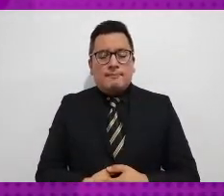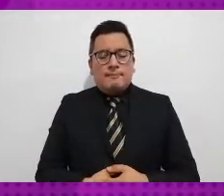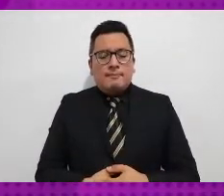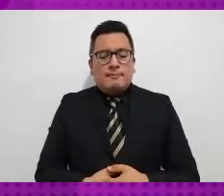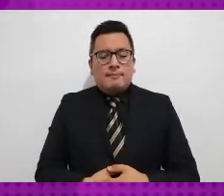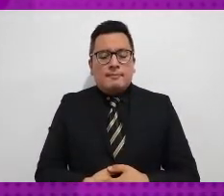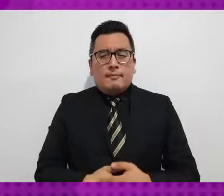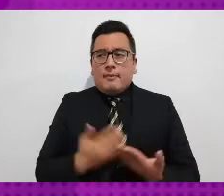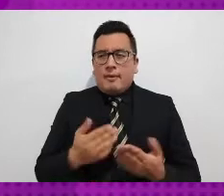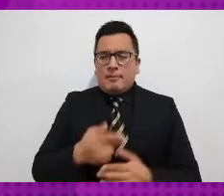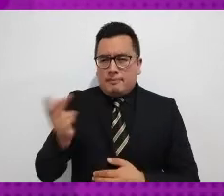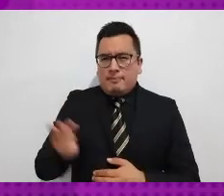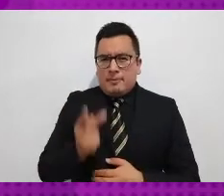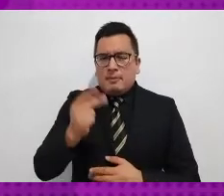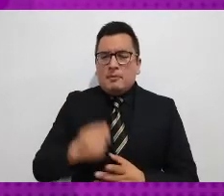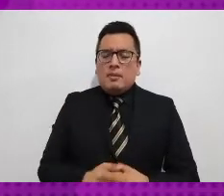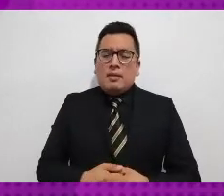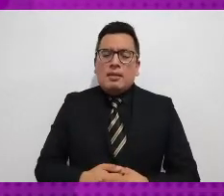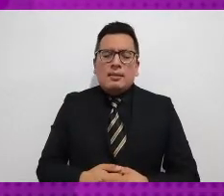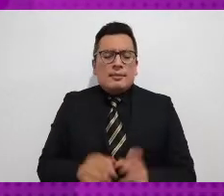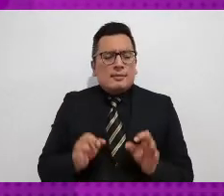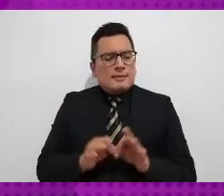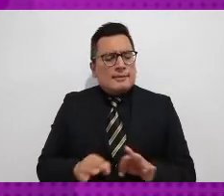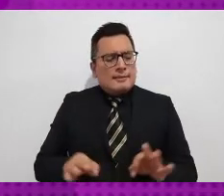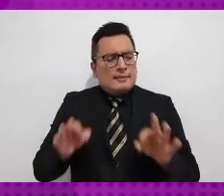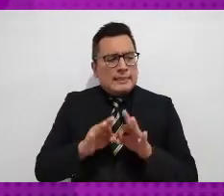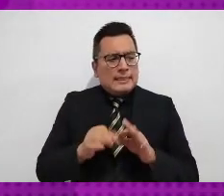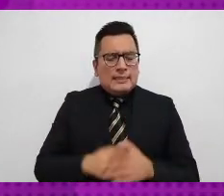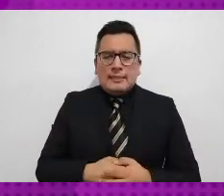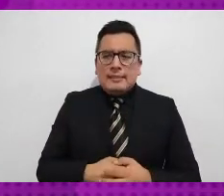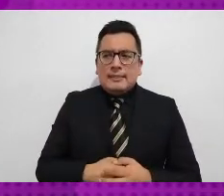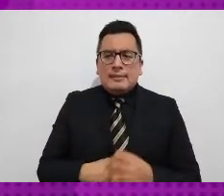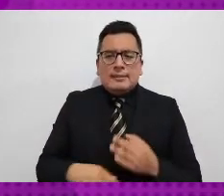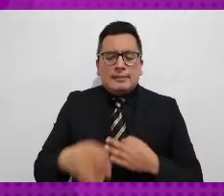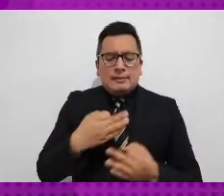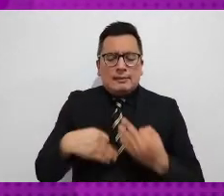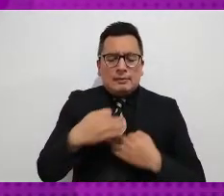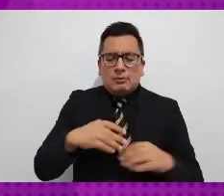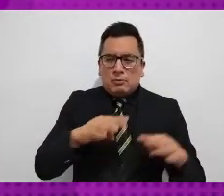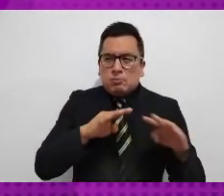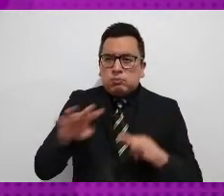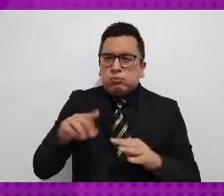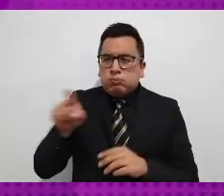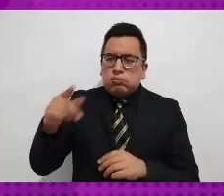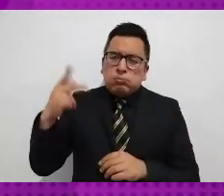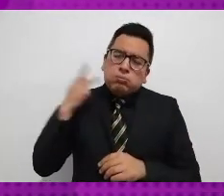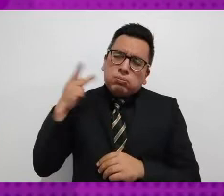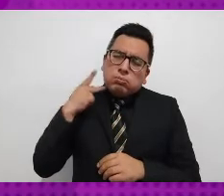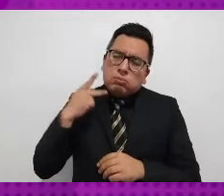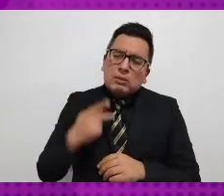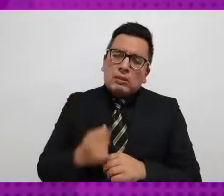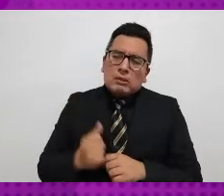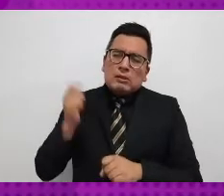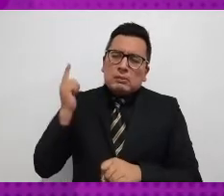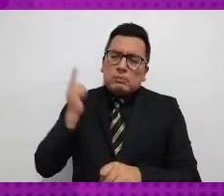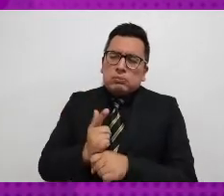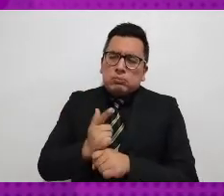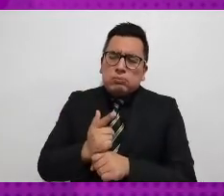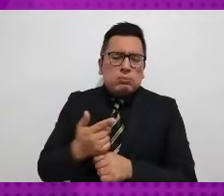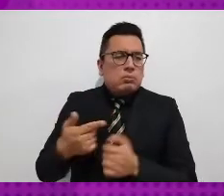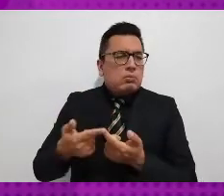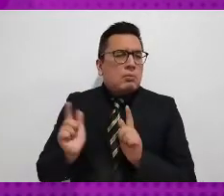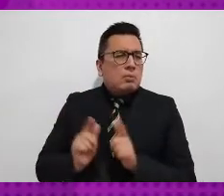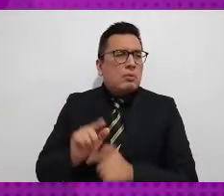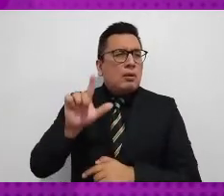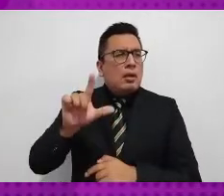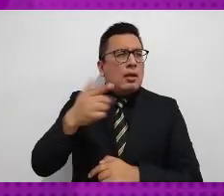siguiente pregunta. ¿Por qué es importante la visibilización política de este sector tan importante y que vemos que